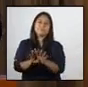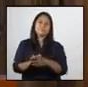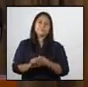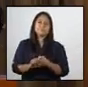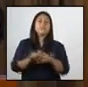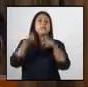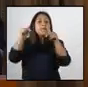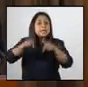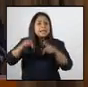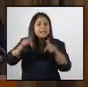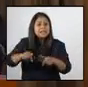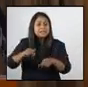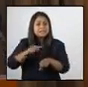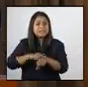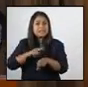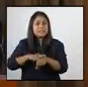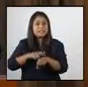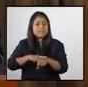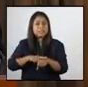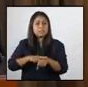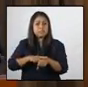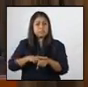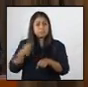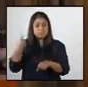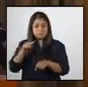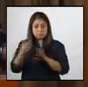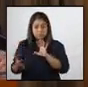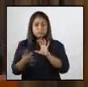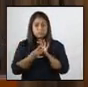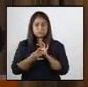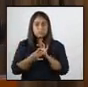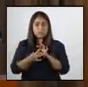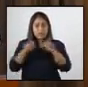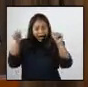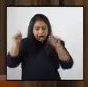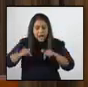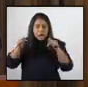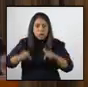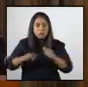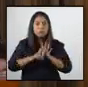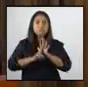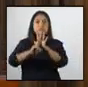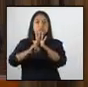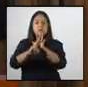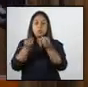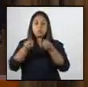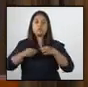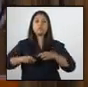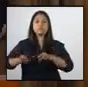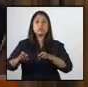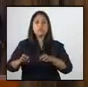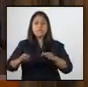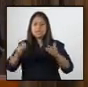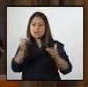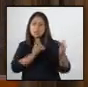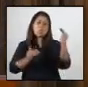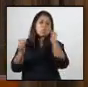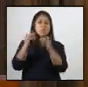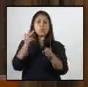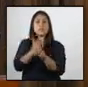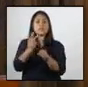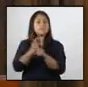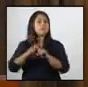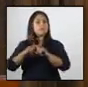este especialmente es el momento de la unidad es el momento que representa la oportunidad de construir esa guatemala